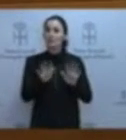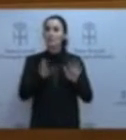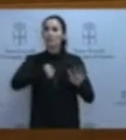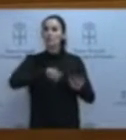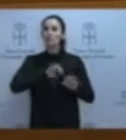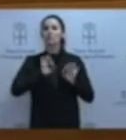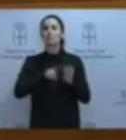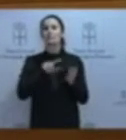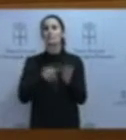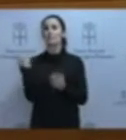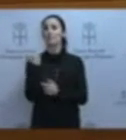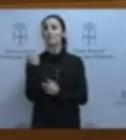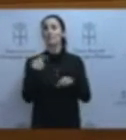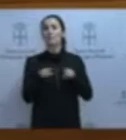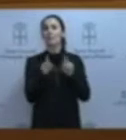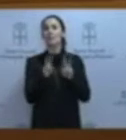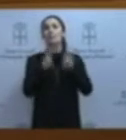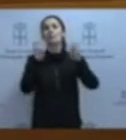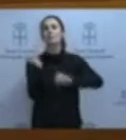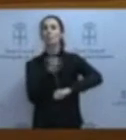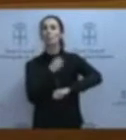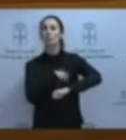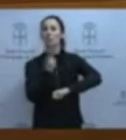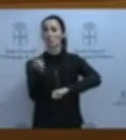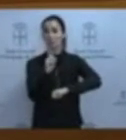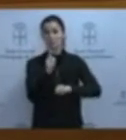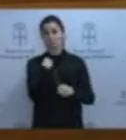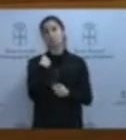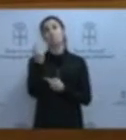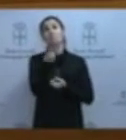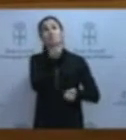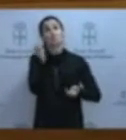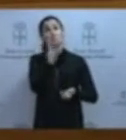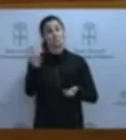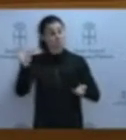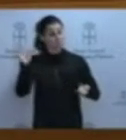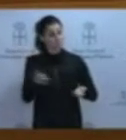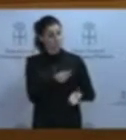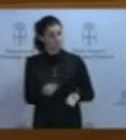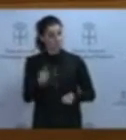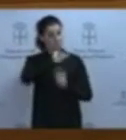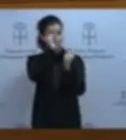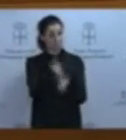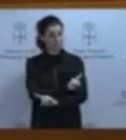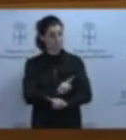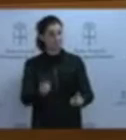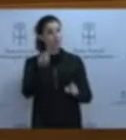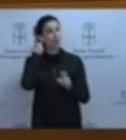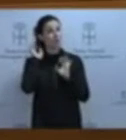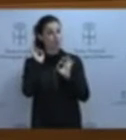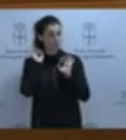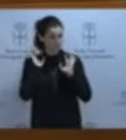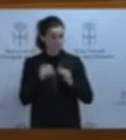sistema de pensiones no va de huchas, que se lo digan al Partido Popular, ¿verdad? ni de presupuestos tampoco.